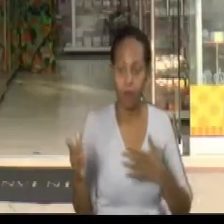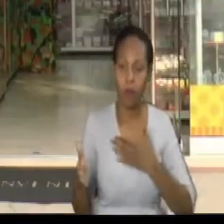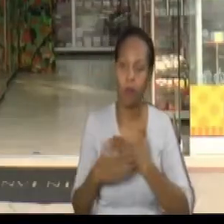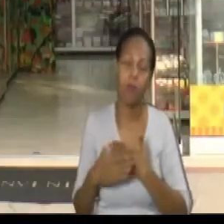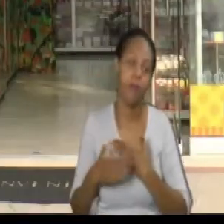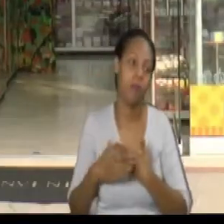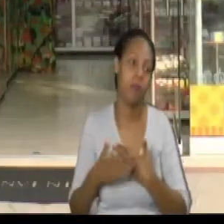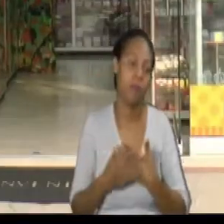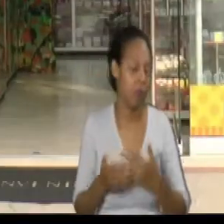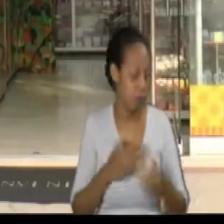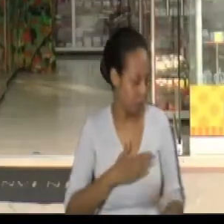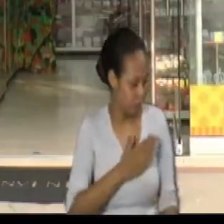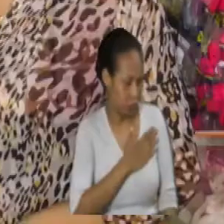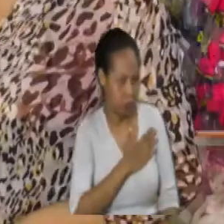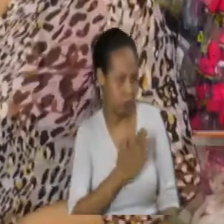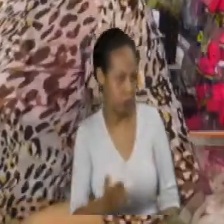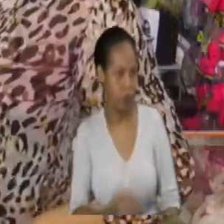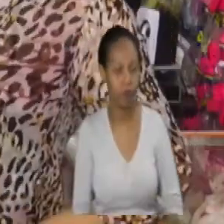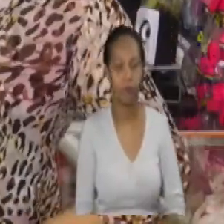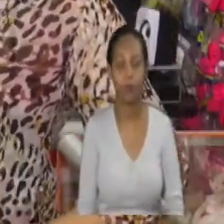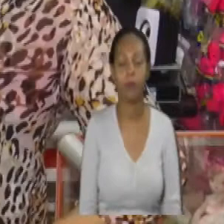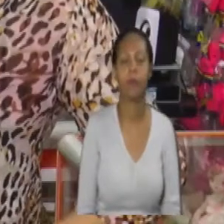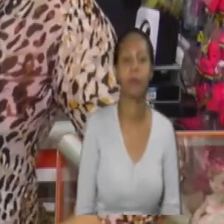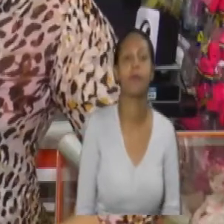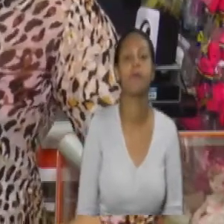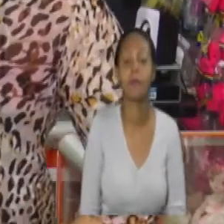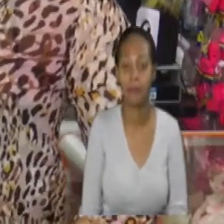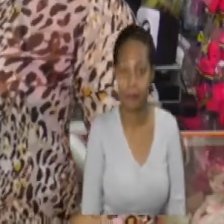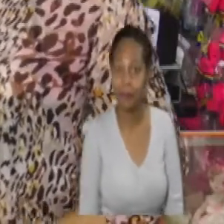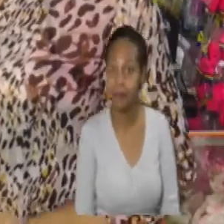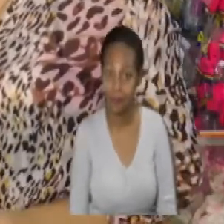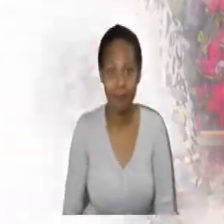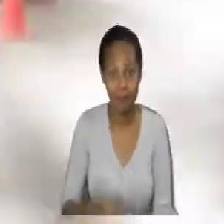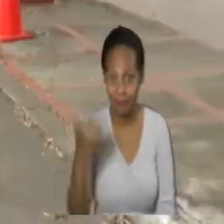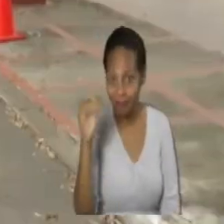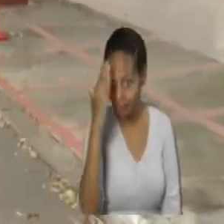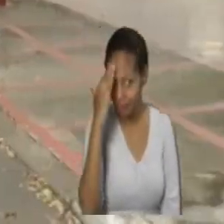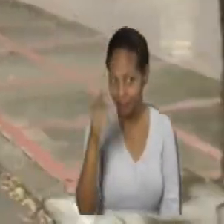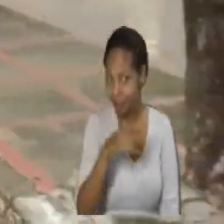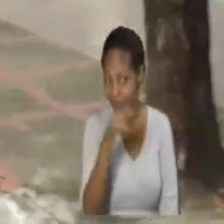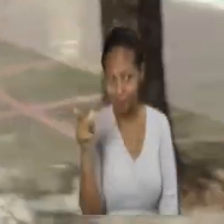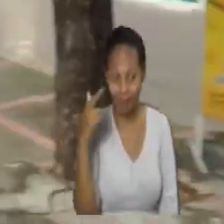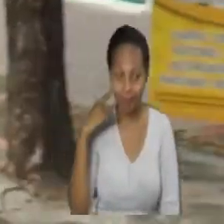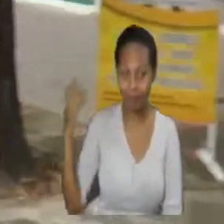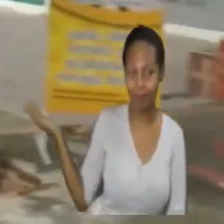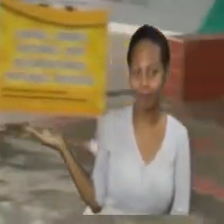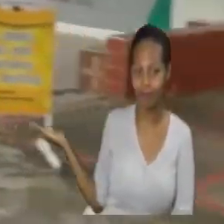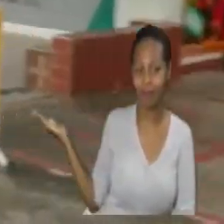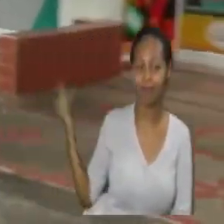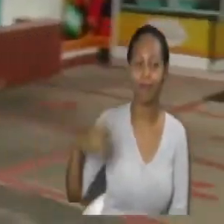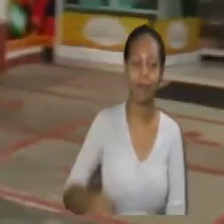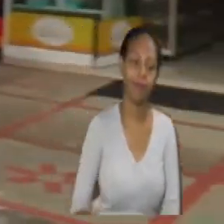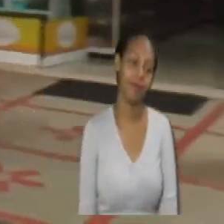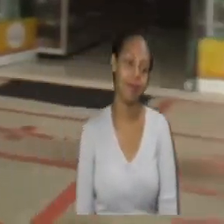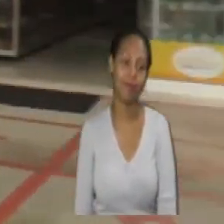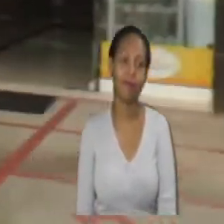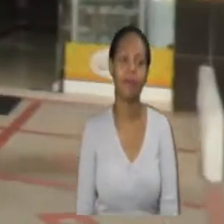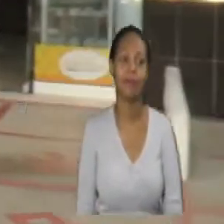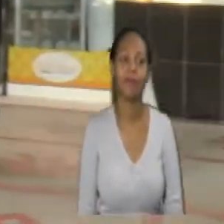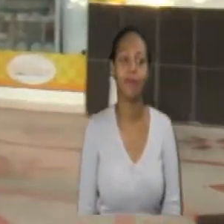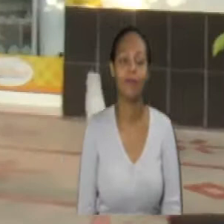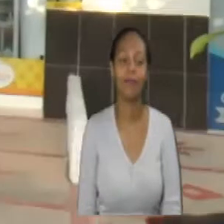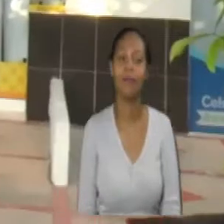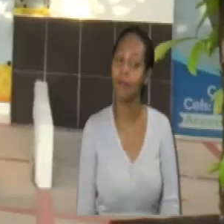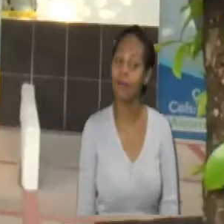les puedo colaborar. Bueno, entonces ya saben, Mercería Mil Adornos está aquí sobre la carrera 23, número